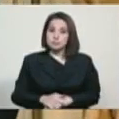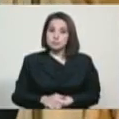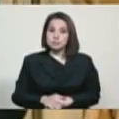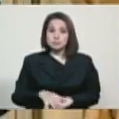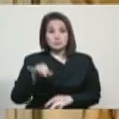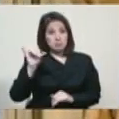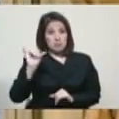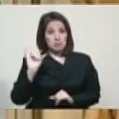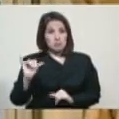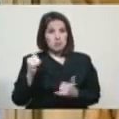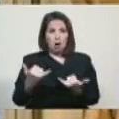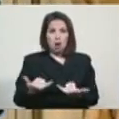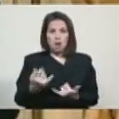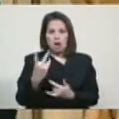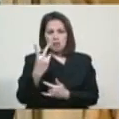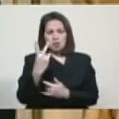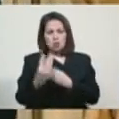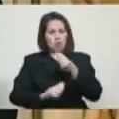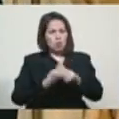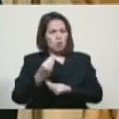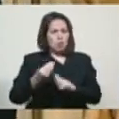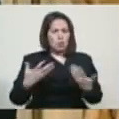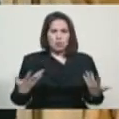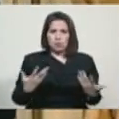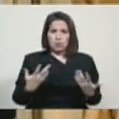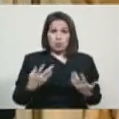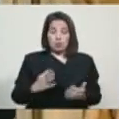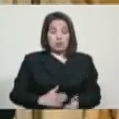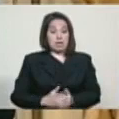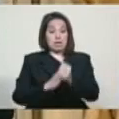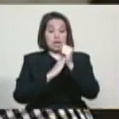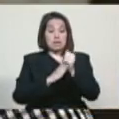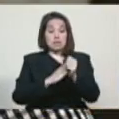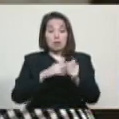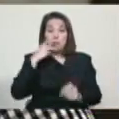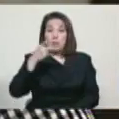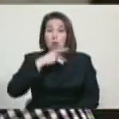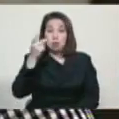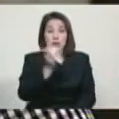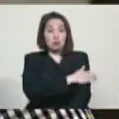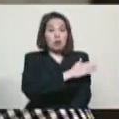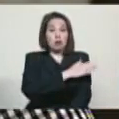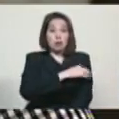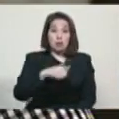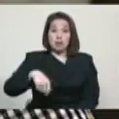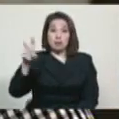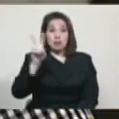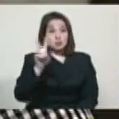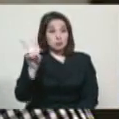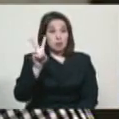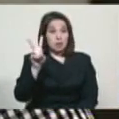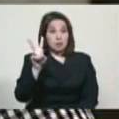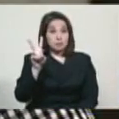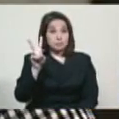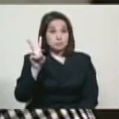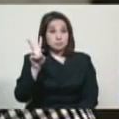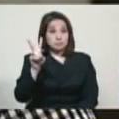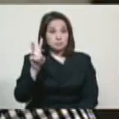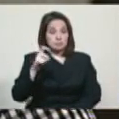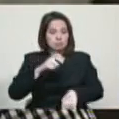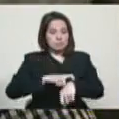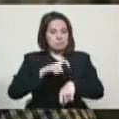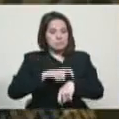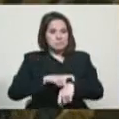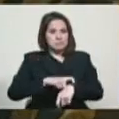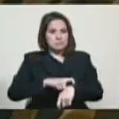solamente a dos cosas, siendo el líder político más prominente de Venezuela en un periodo, jefe